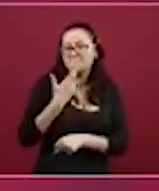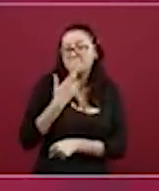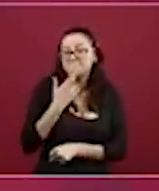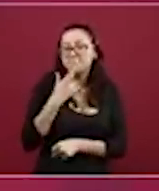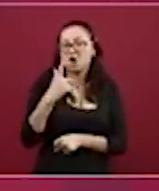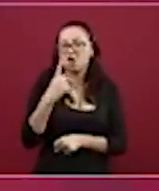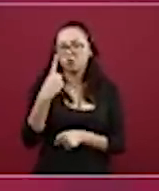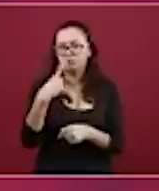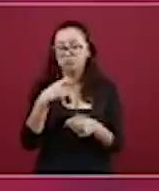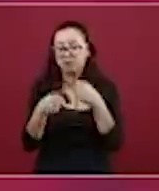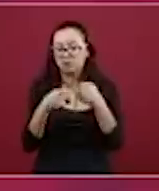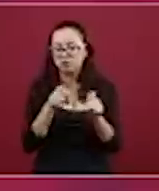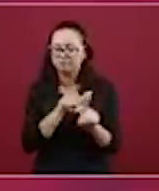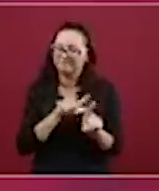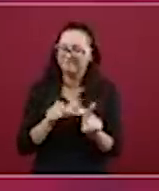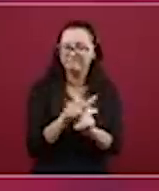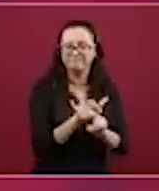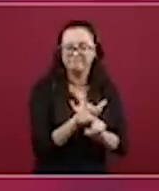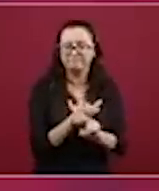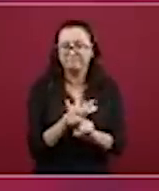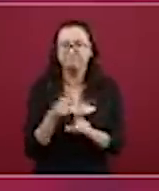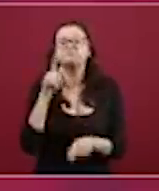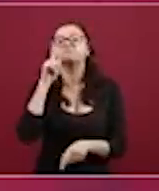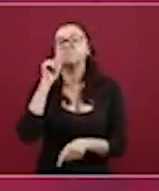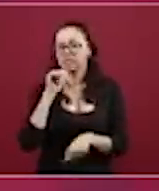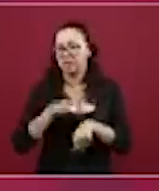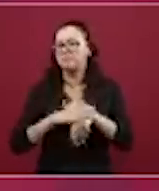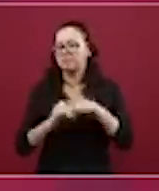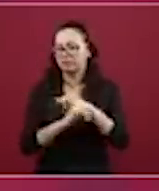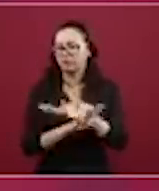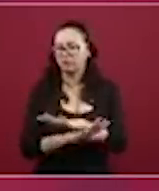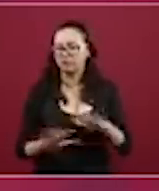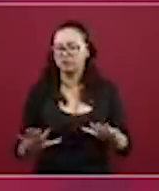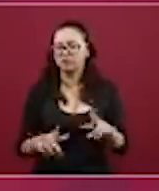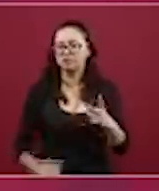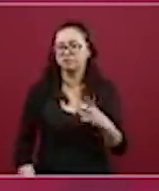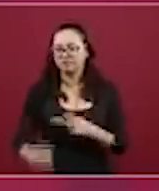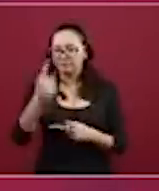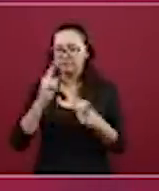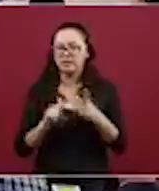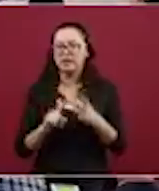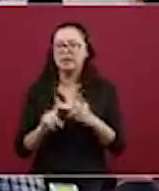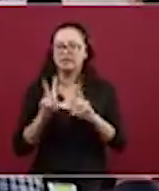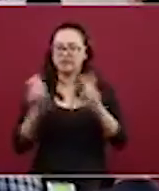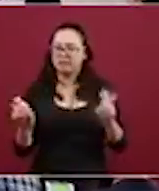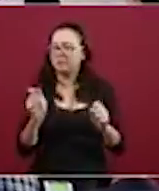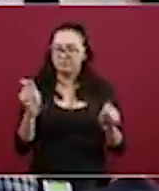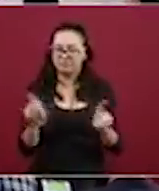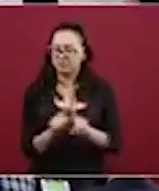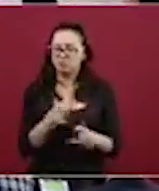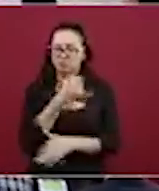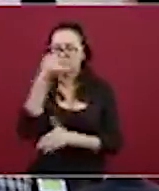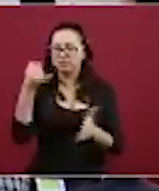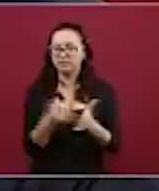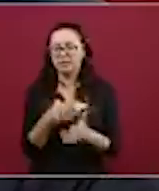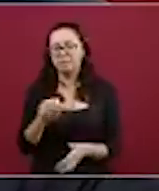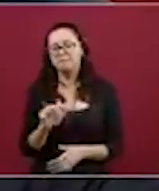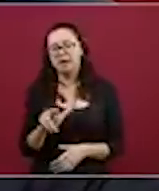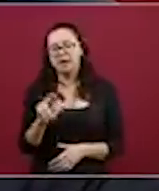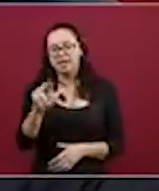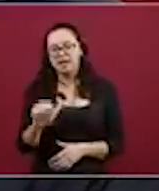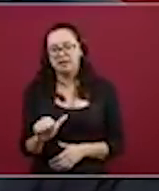Entonces, mañana, si les parece, les informamos sobre eso. Y lo mismo de lo de las Islas Marías, de